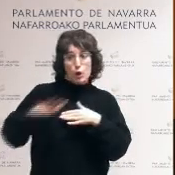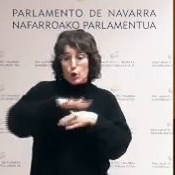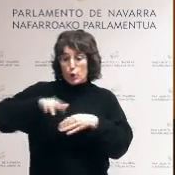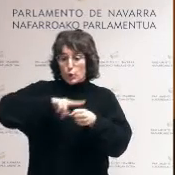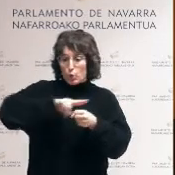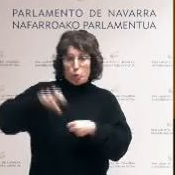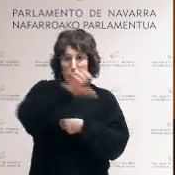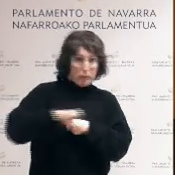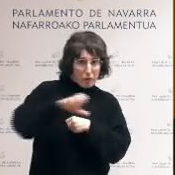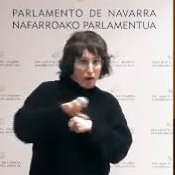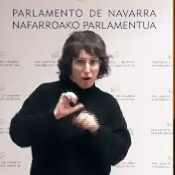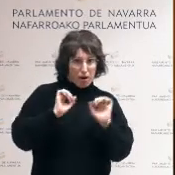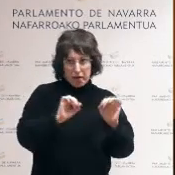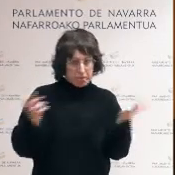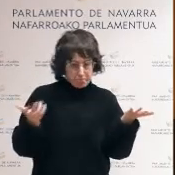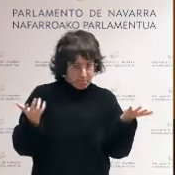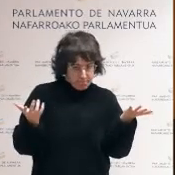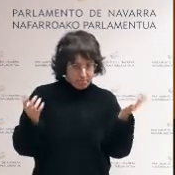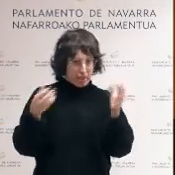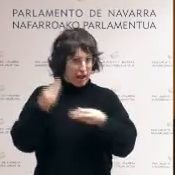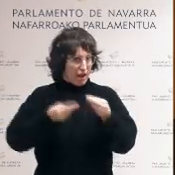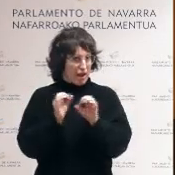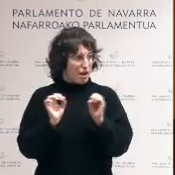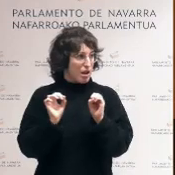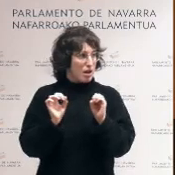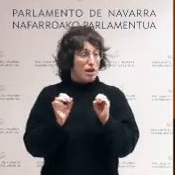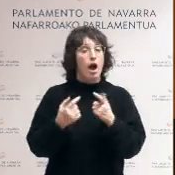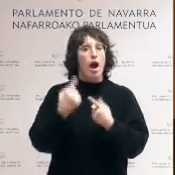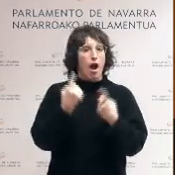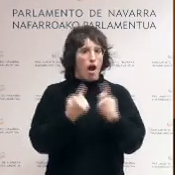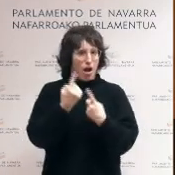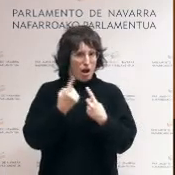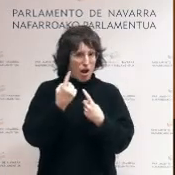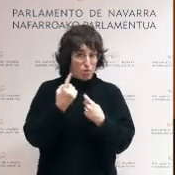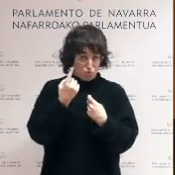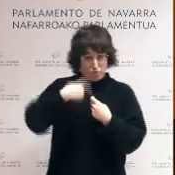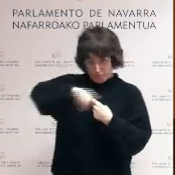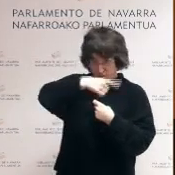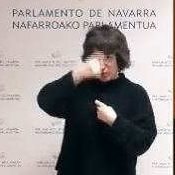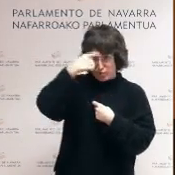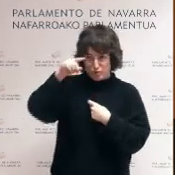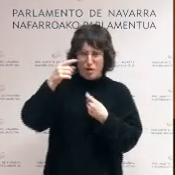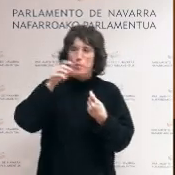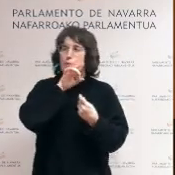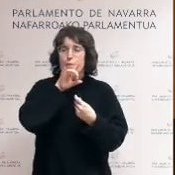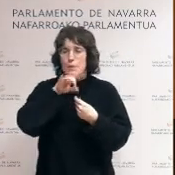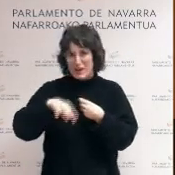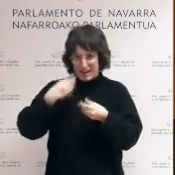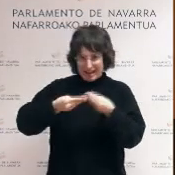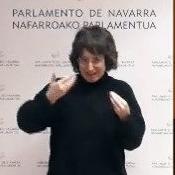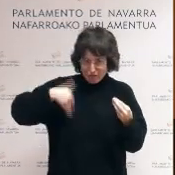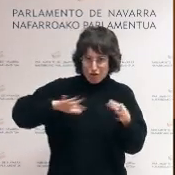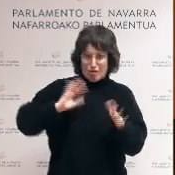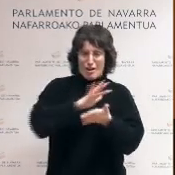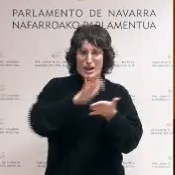como alguna de ellas, supongo que sabrán ustedes cuáles, ya lo ha hecho. Y el propio informe del